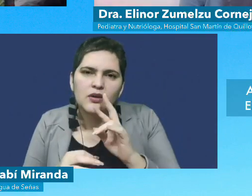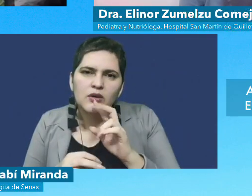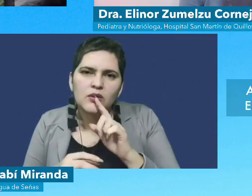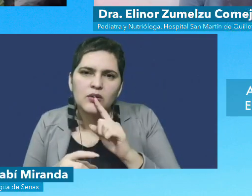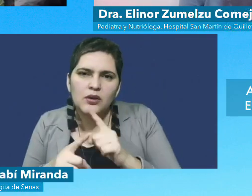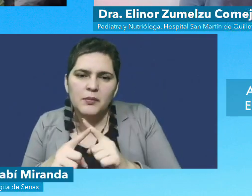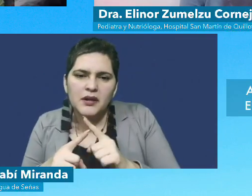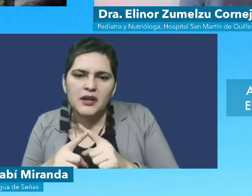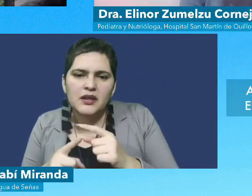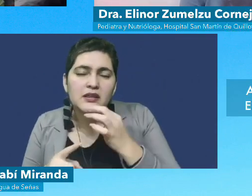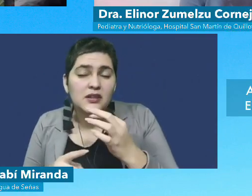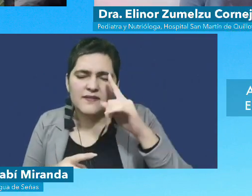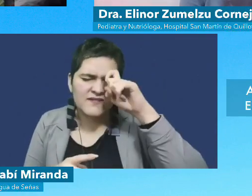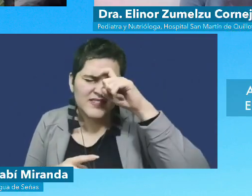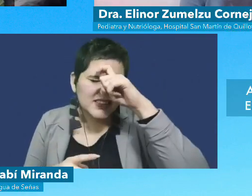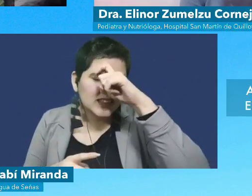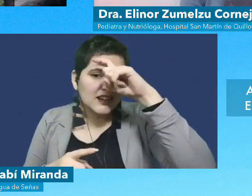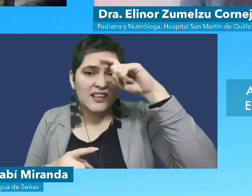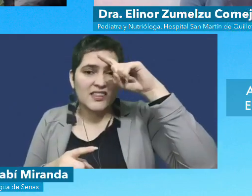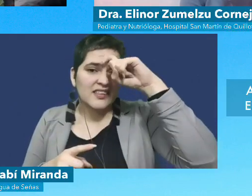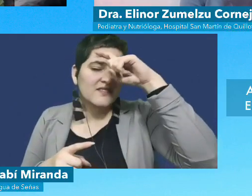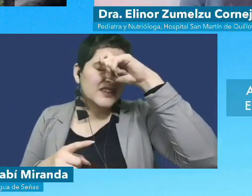es